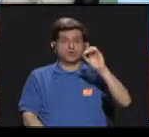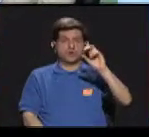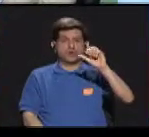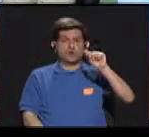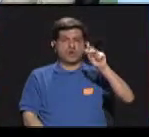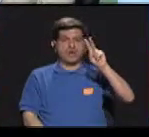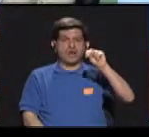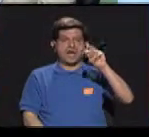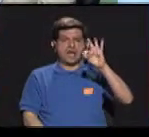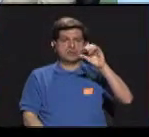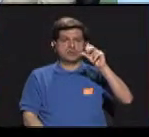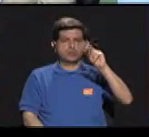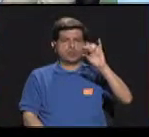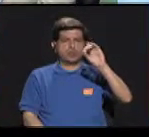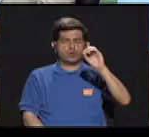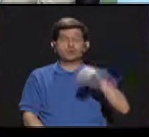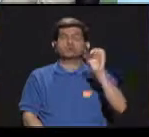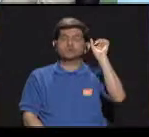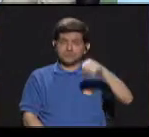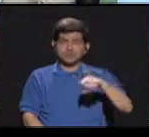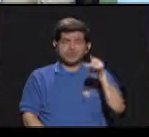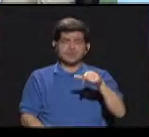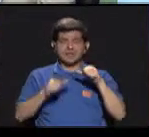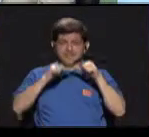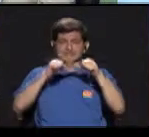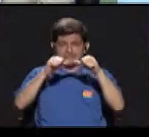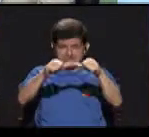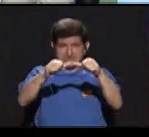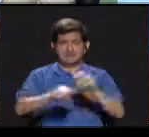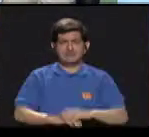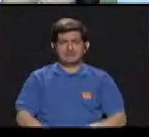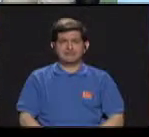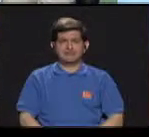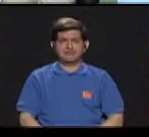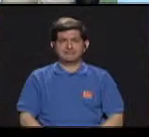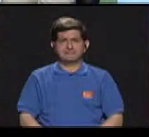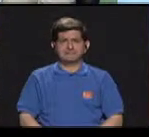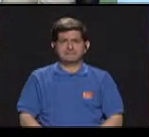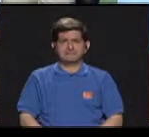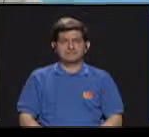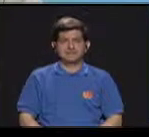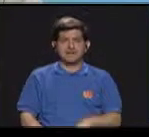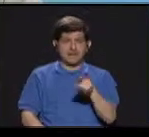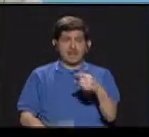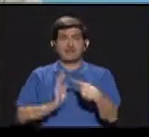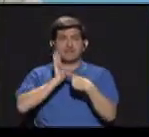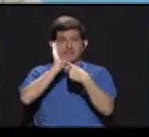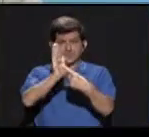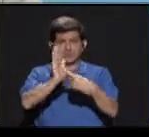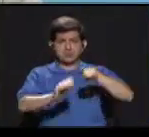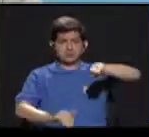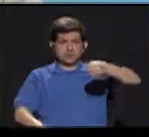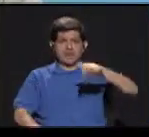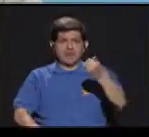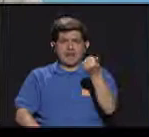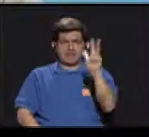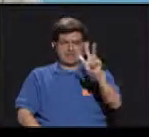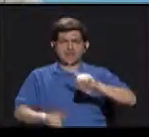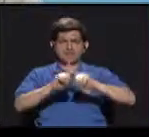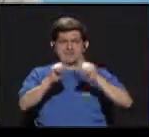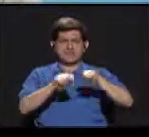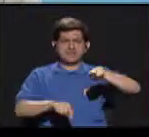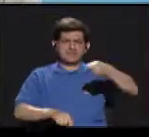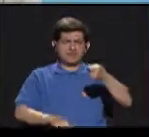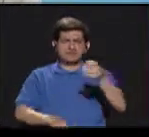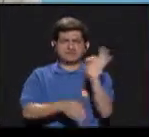Tío Antonio, cómo no, es una serie que se pasó por el Canal 13 y